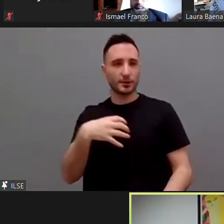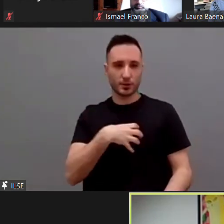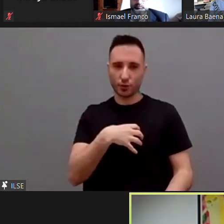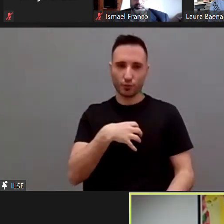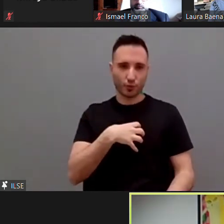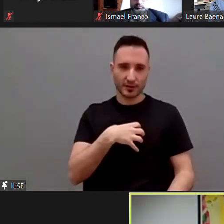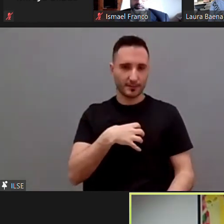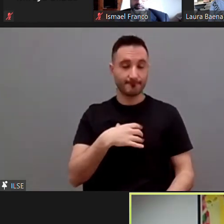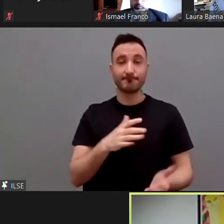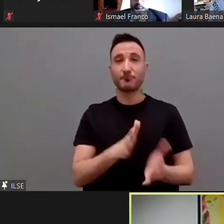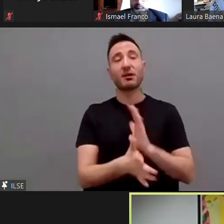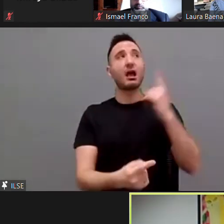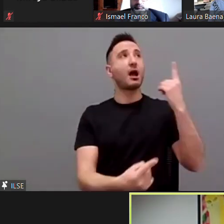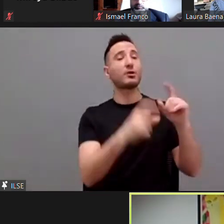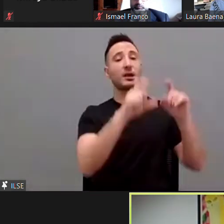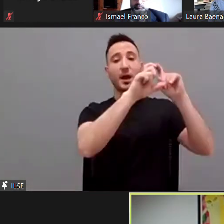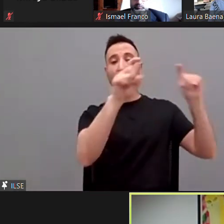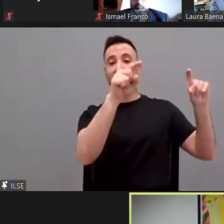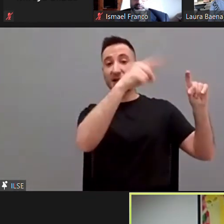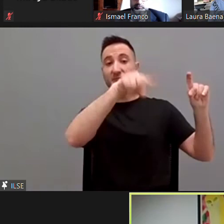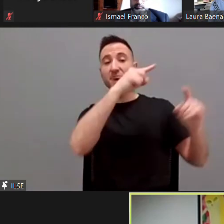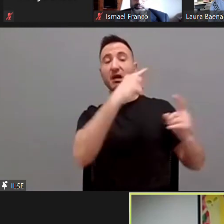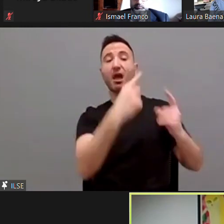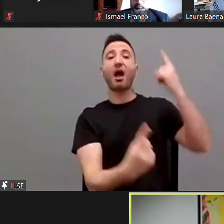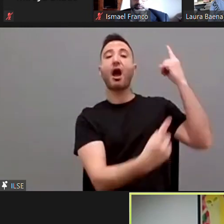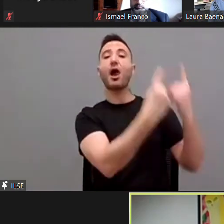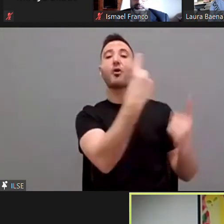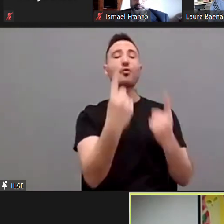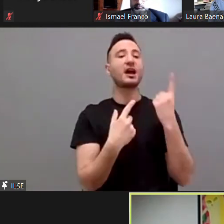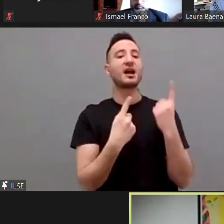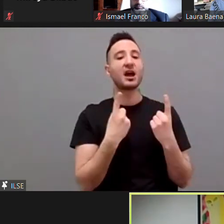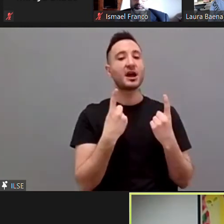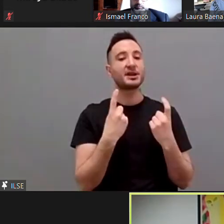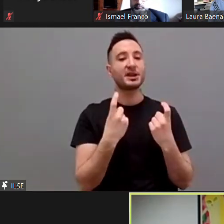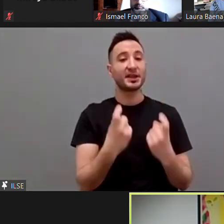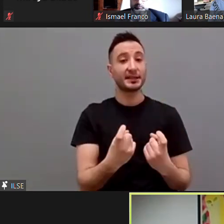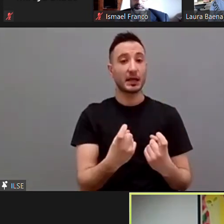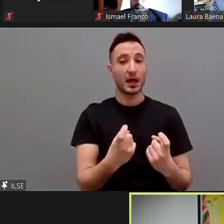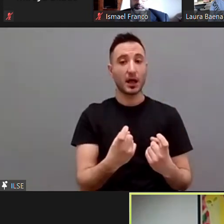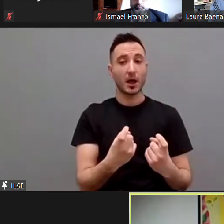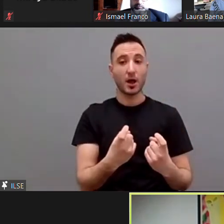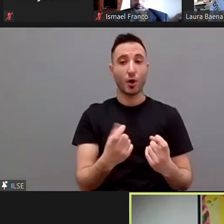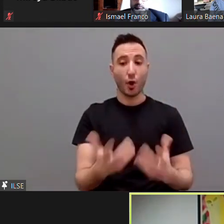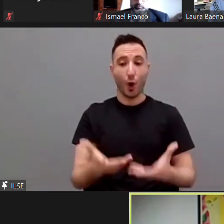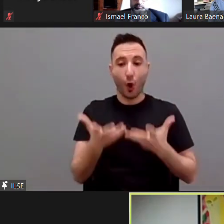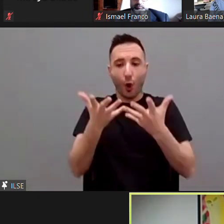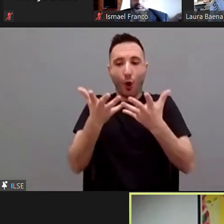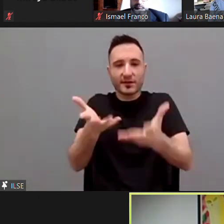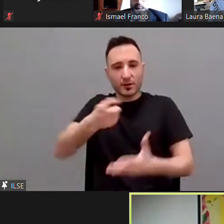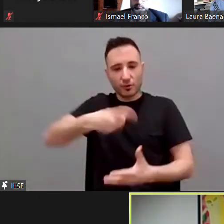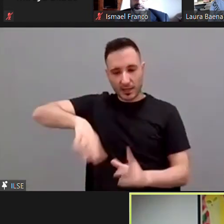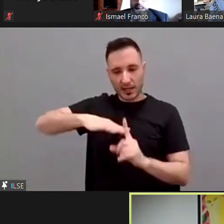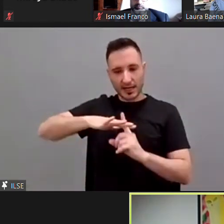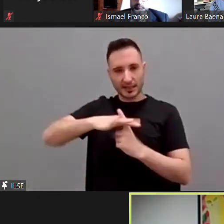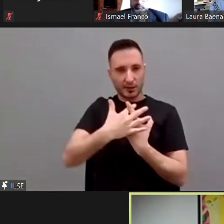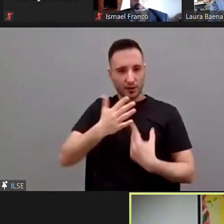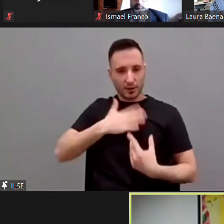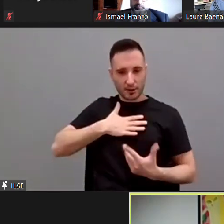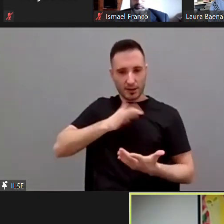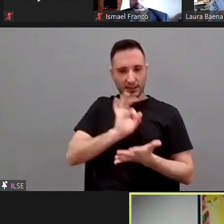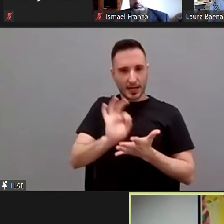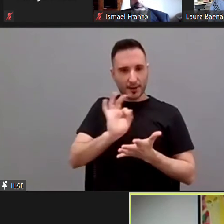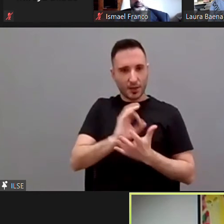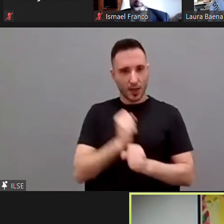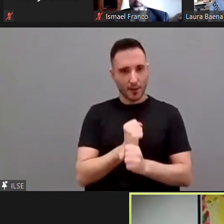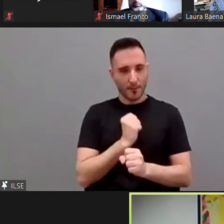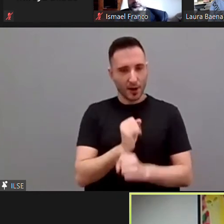Habrá empresas en las que es necesario garantizar, como es el caso nuestro como empleadores. Nosotros tenemos servicios de empleo en